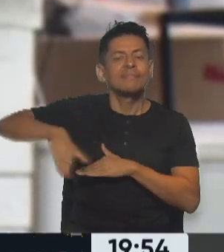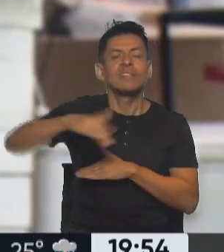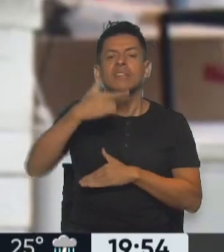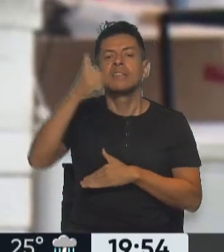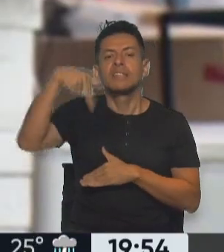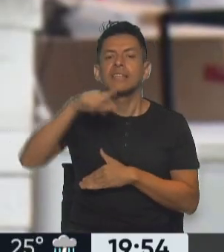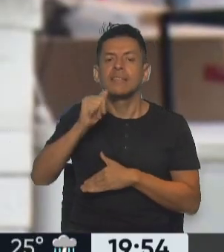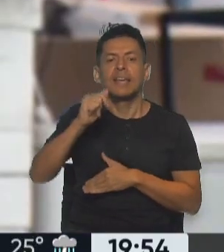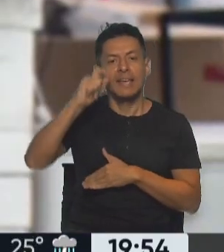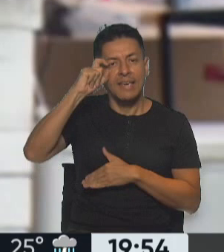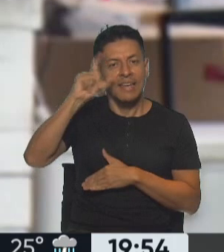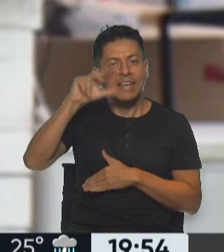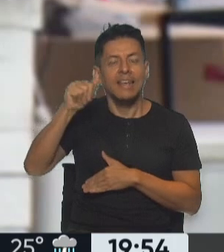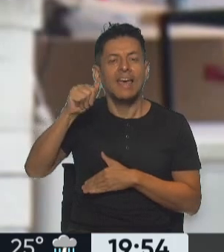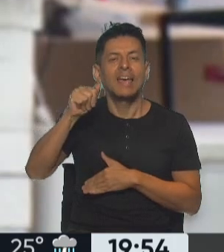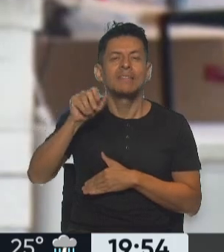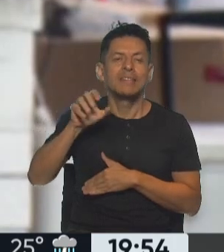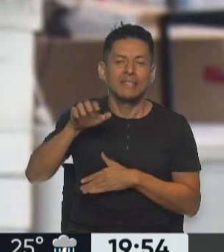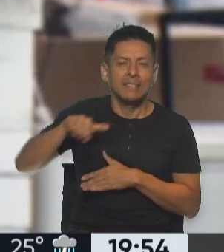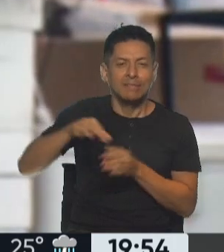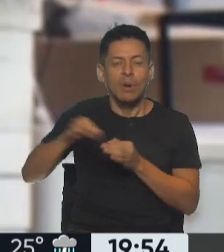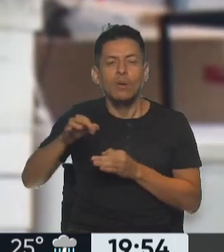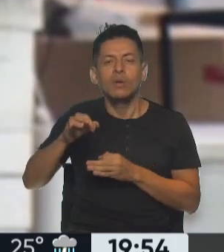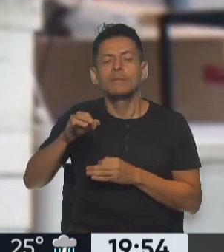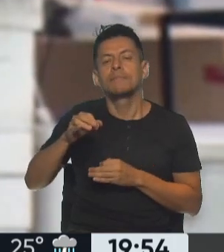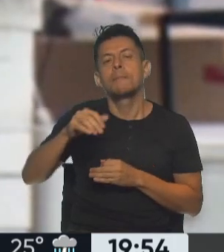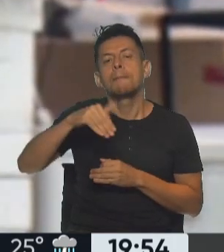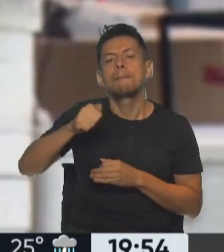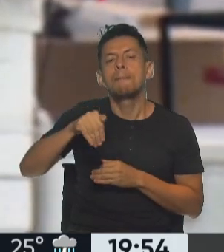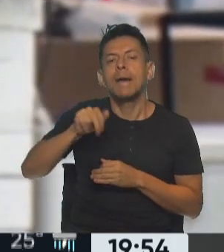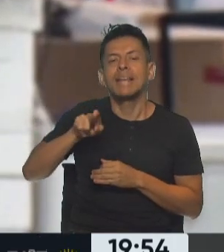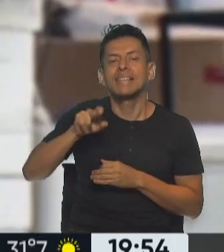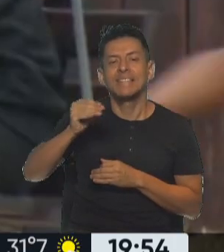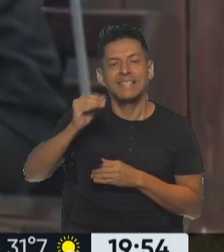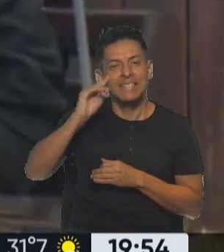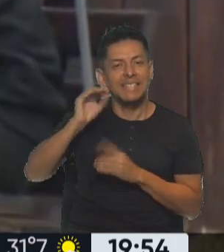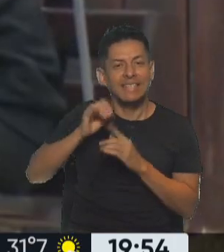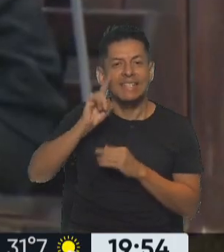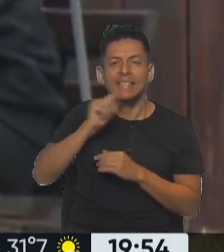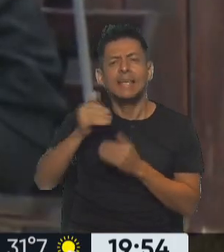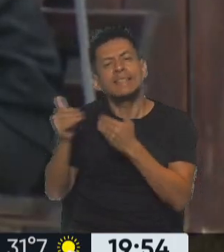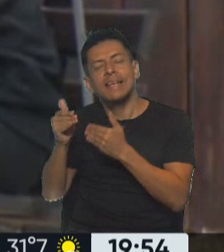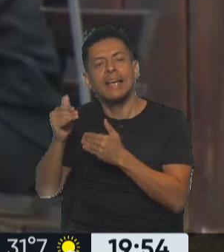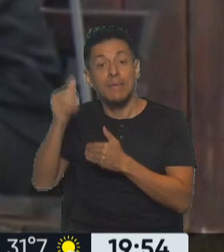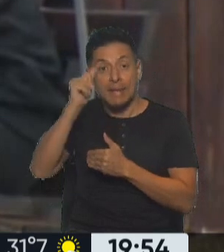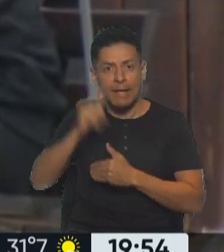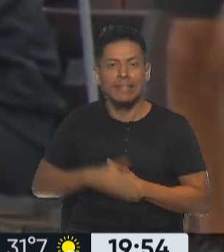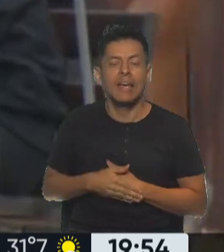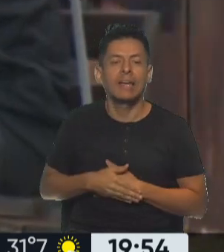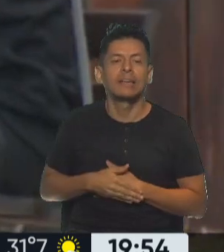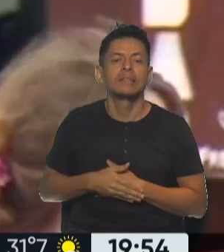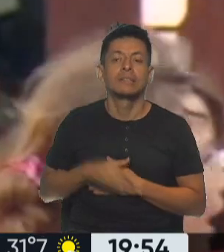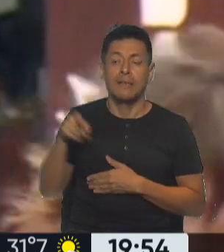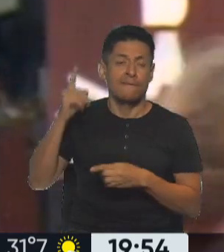partido de Mar Chiquita, muy cerca de Mar del Plata. Por 10º año consecutivo se celebra la fiesta